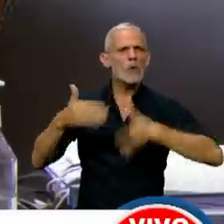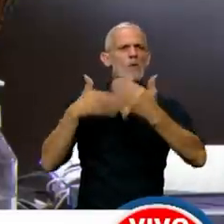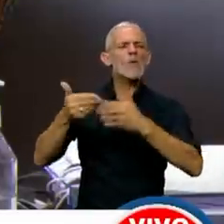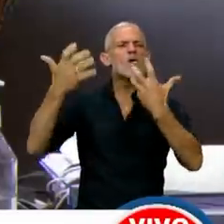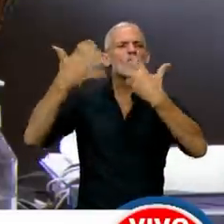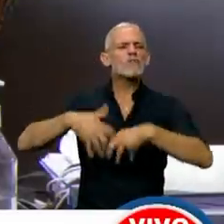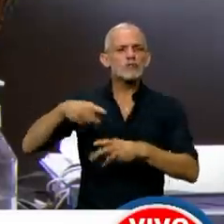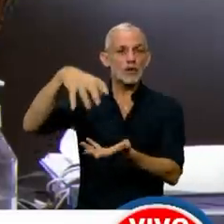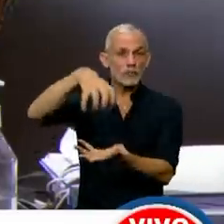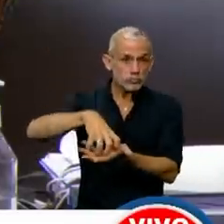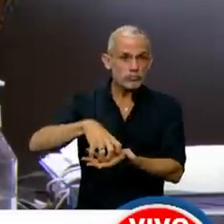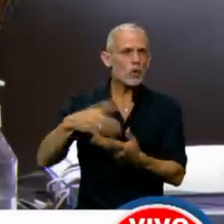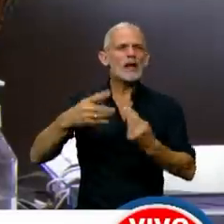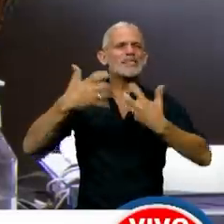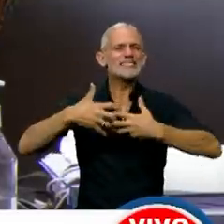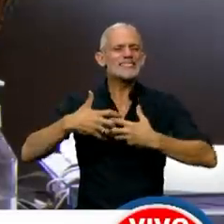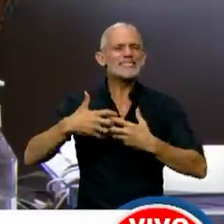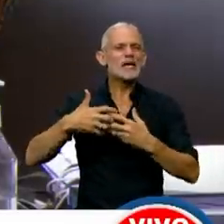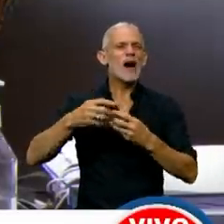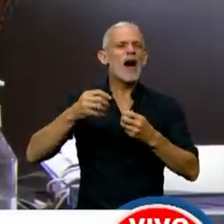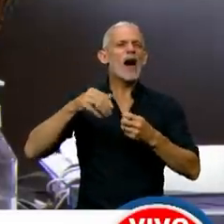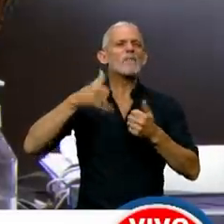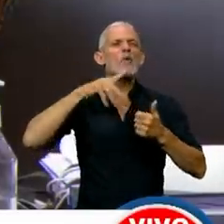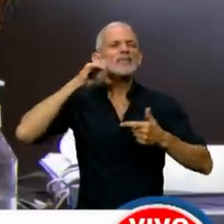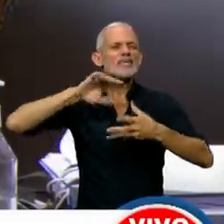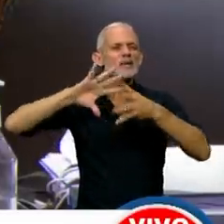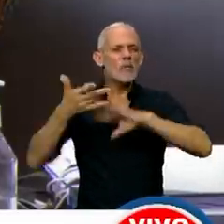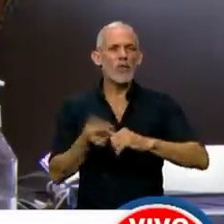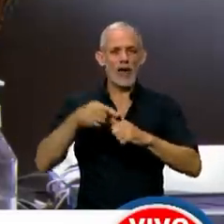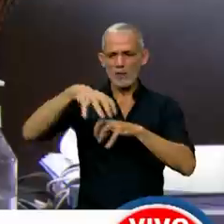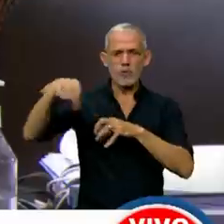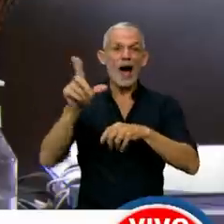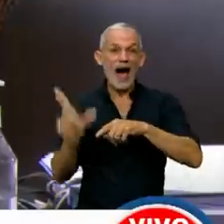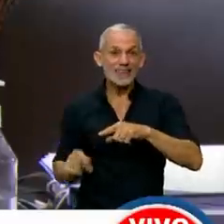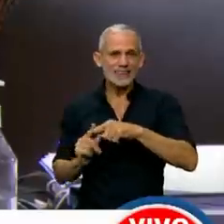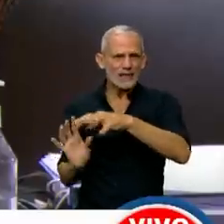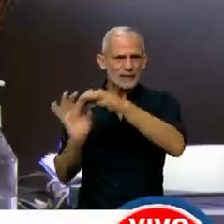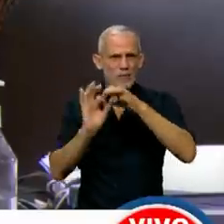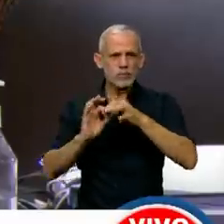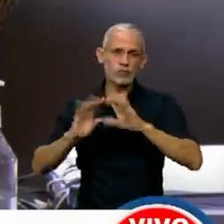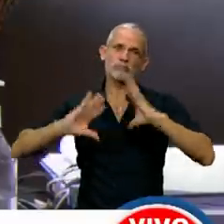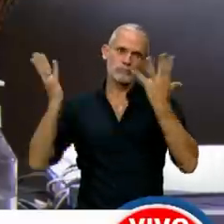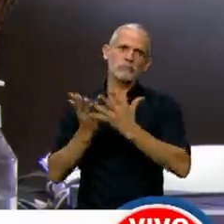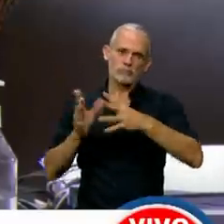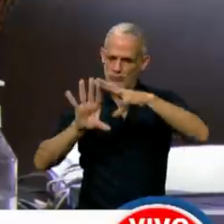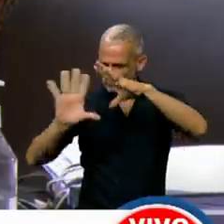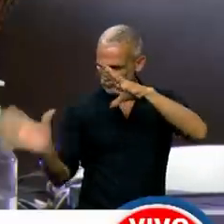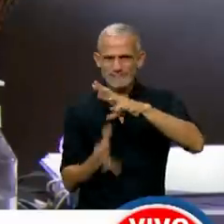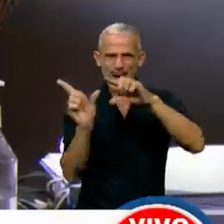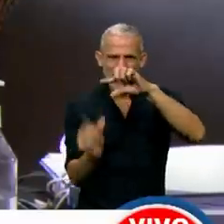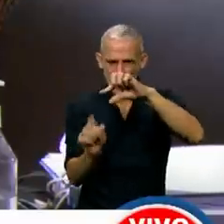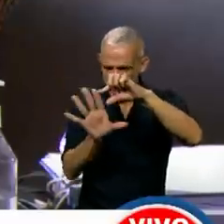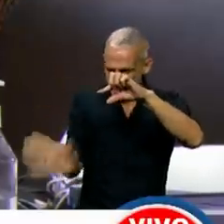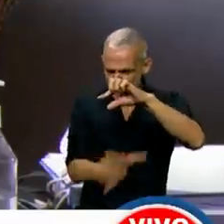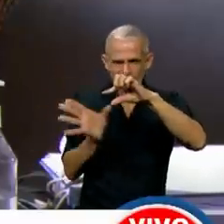funcionamiento operativo del sistema multimodal que integra el área antártica internacional esta obra es una